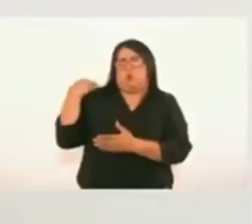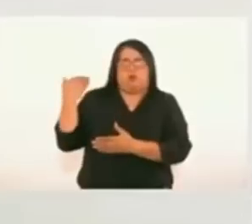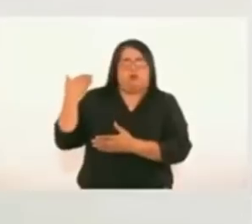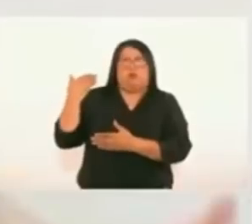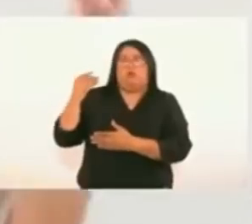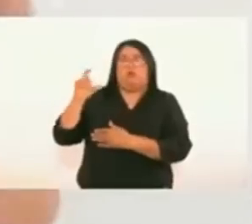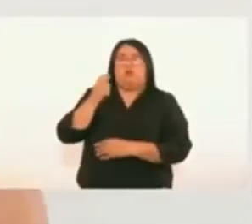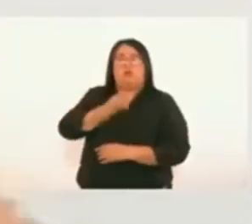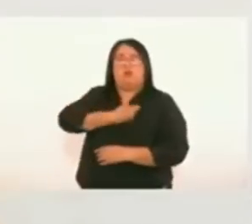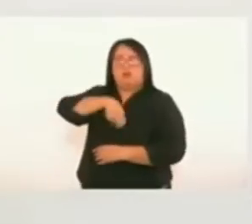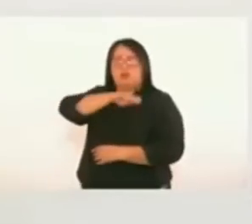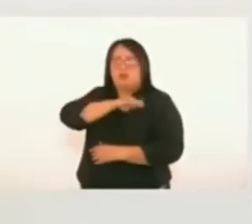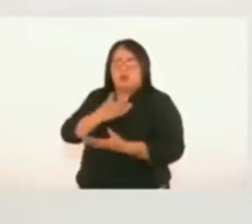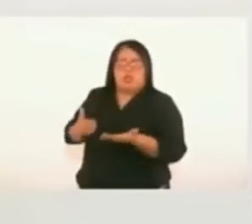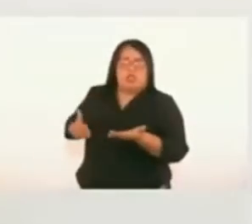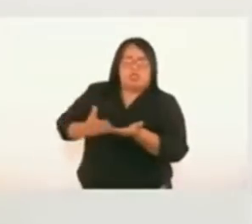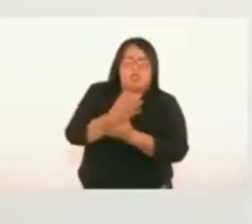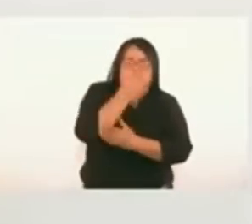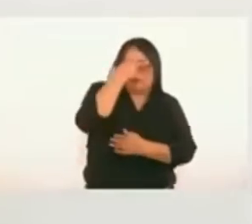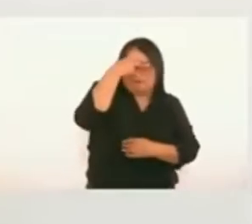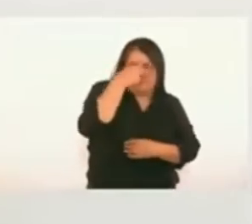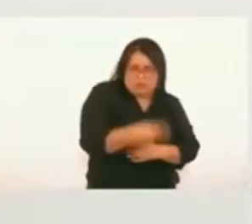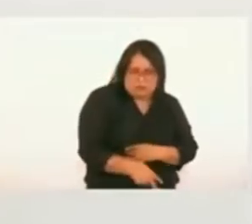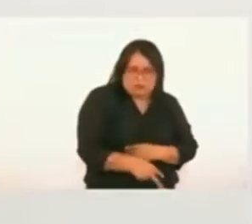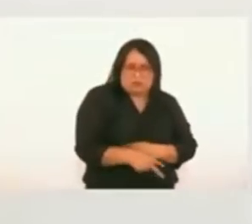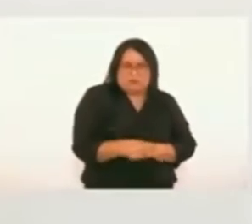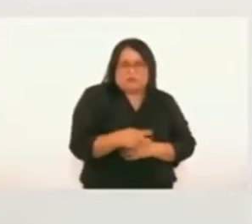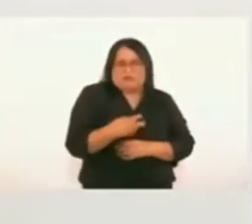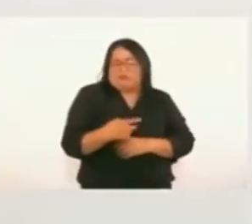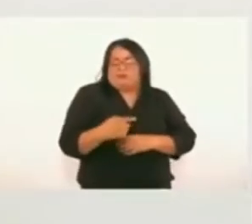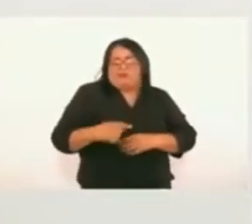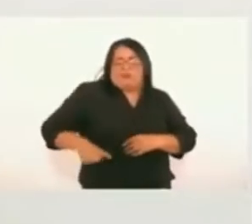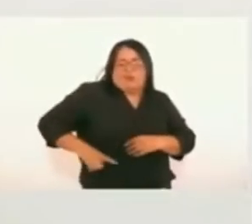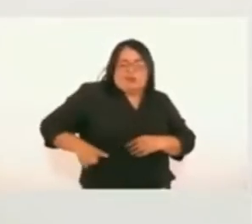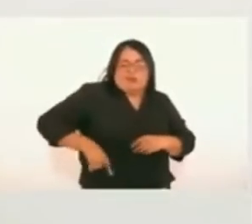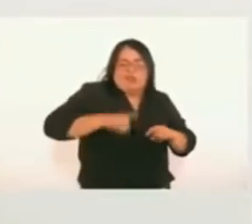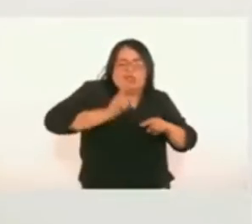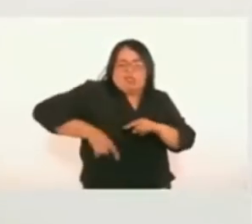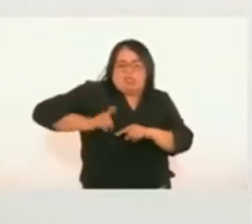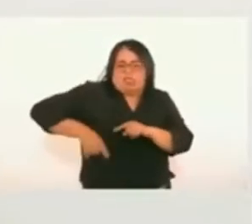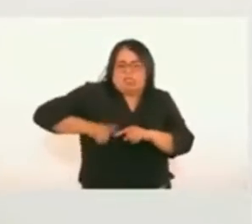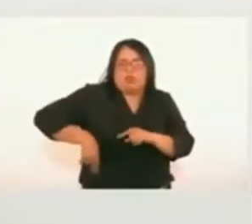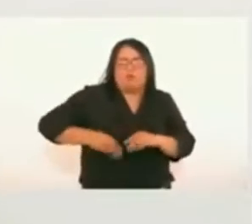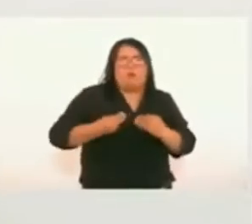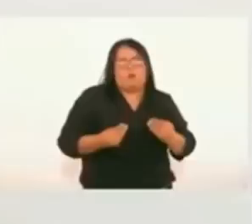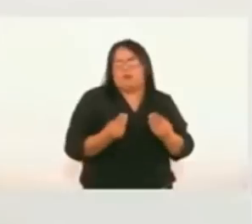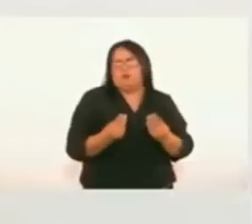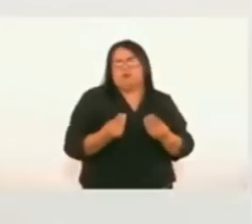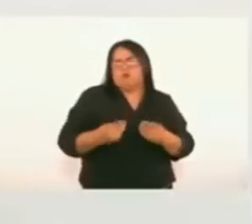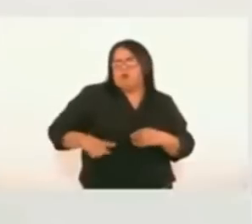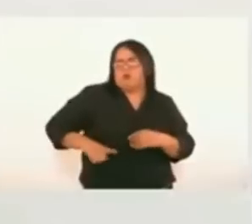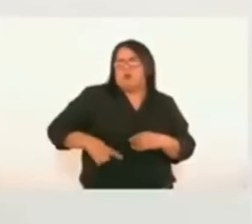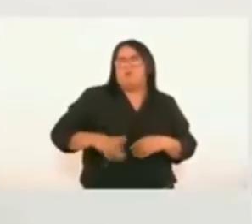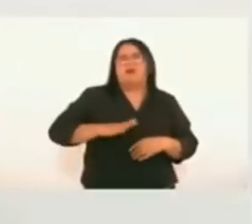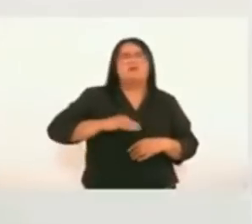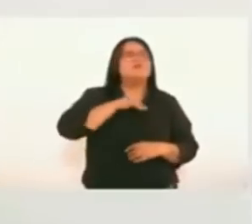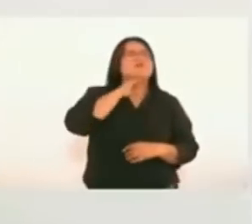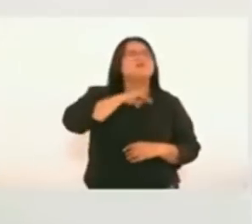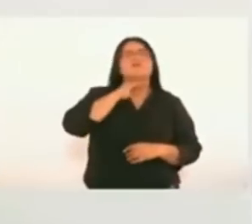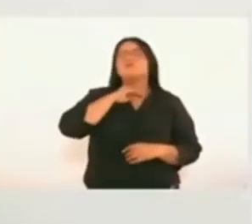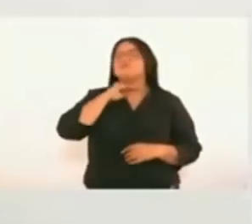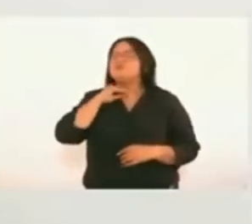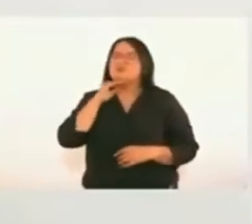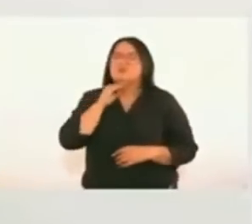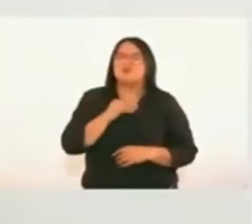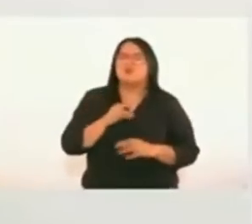invasión española y después de muchos gobiernos que no reconocieron la importancia de los pueblos.